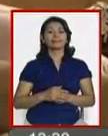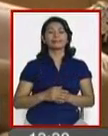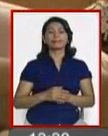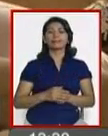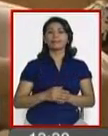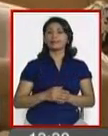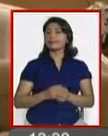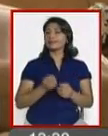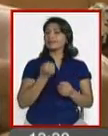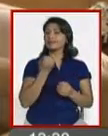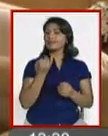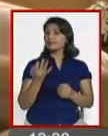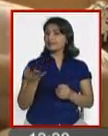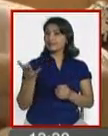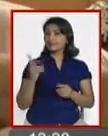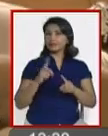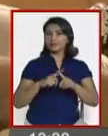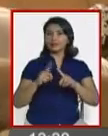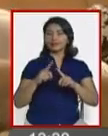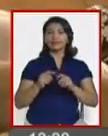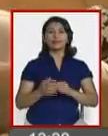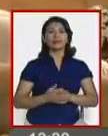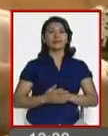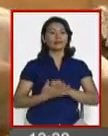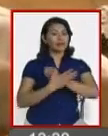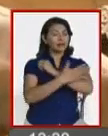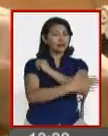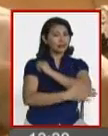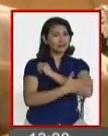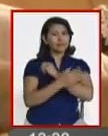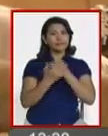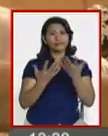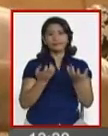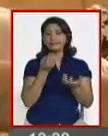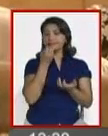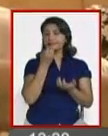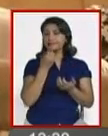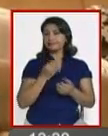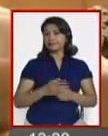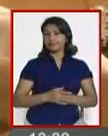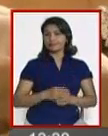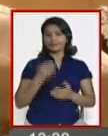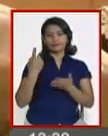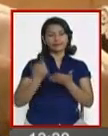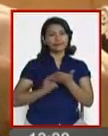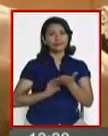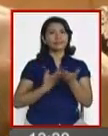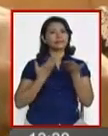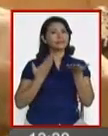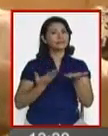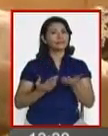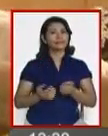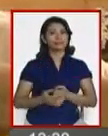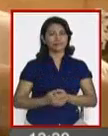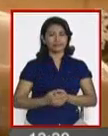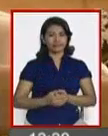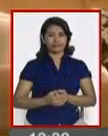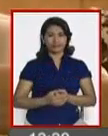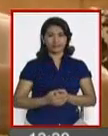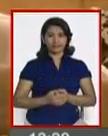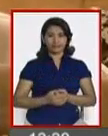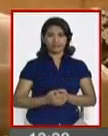decían algo que del monte y a veces había y a veces no hay,